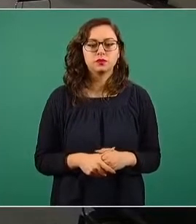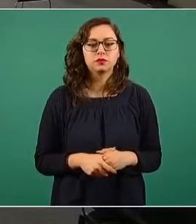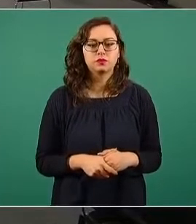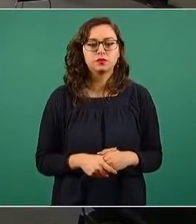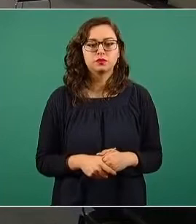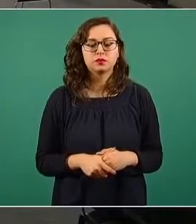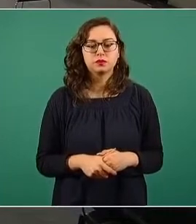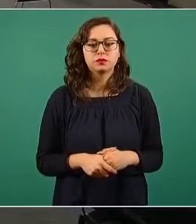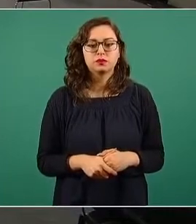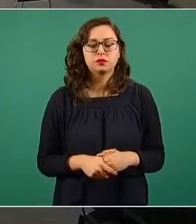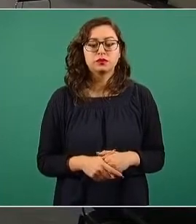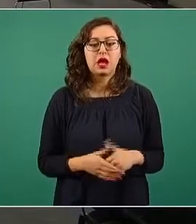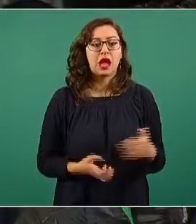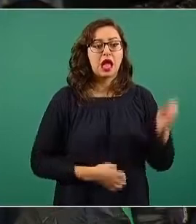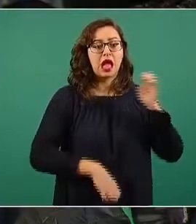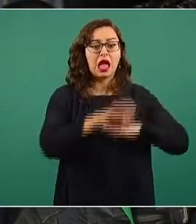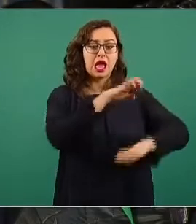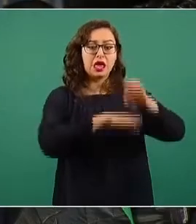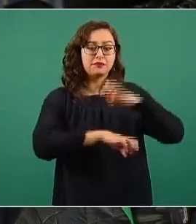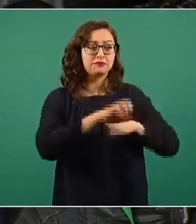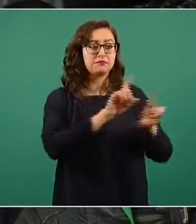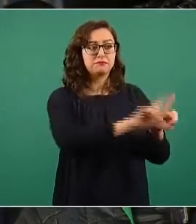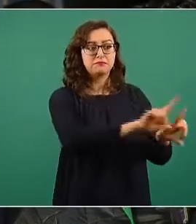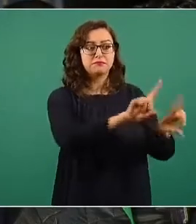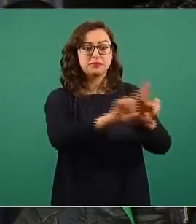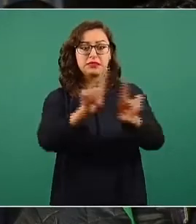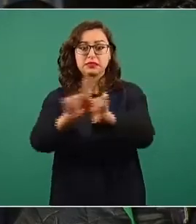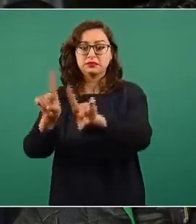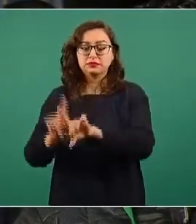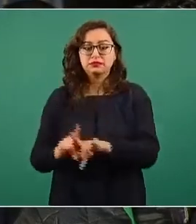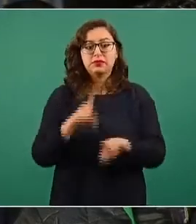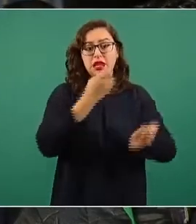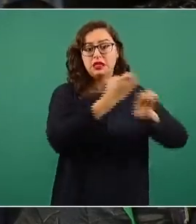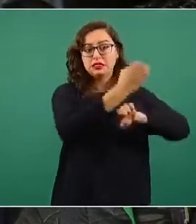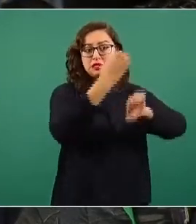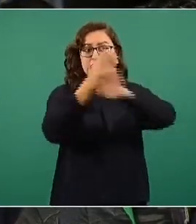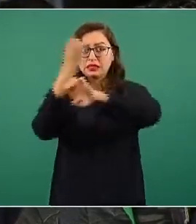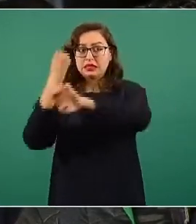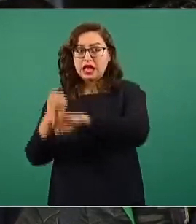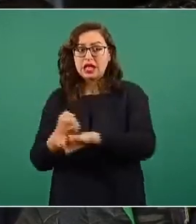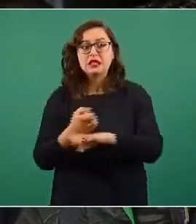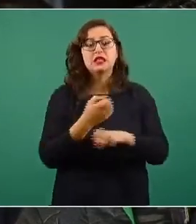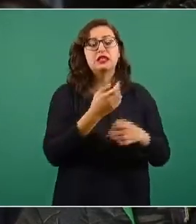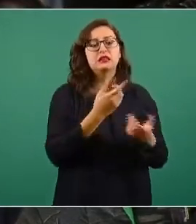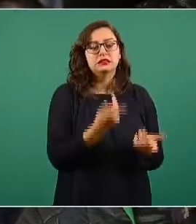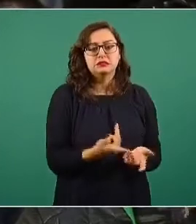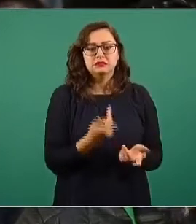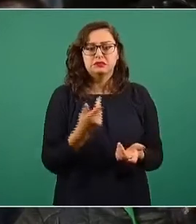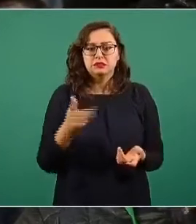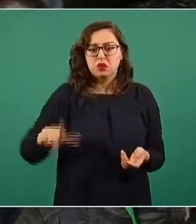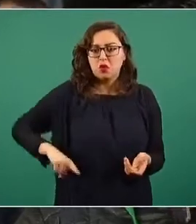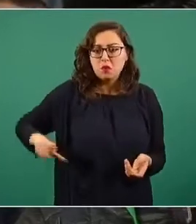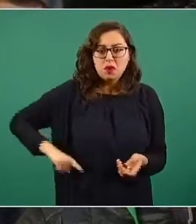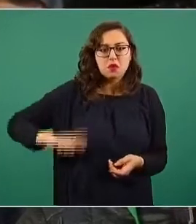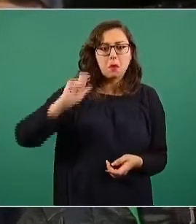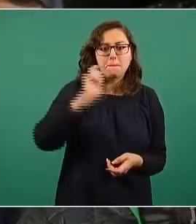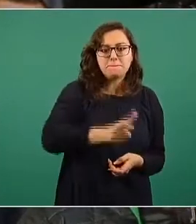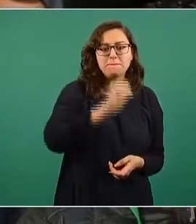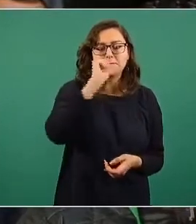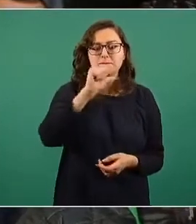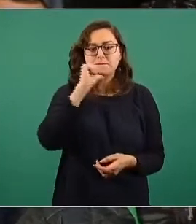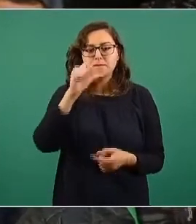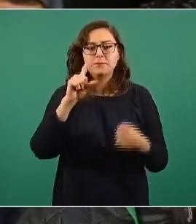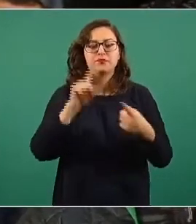falta de pagos por parte de algunos gobiernos locales. En este sentido, se quejan del alcalde